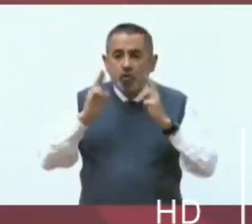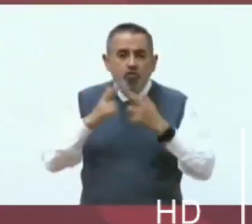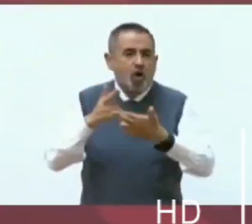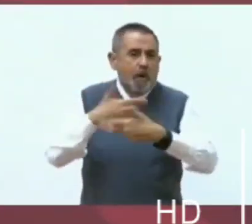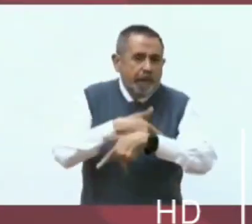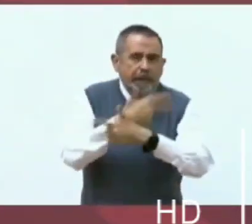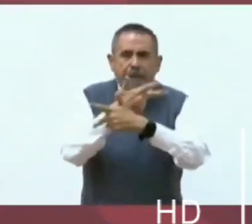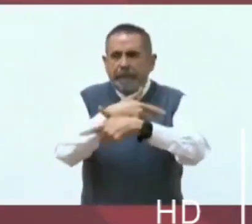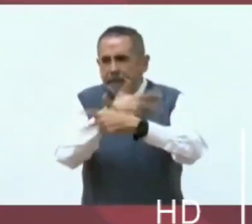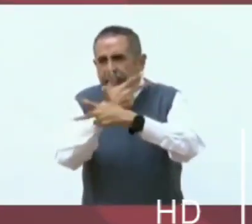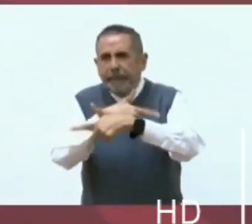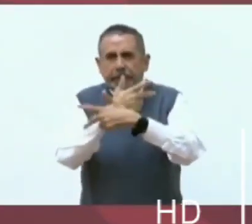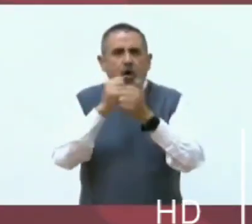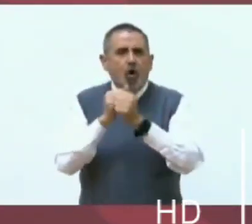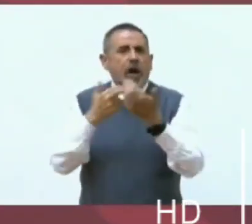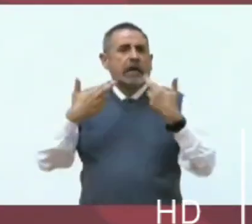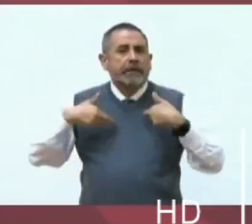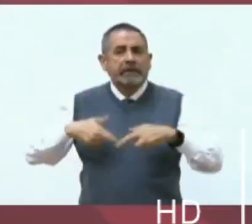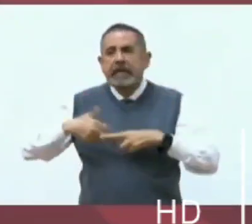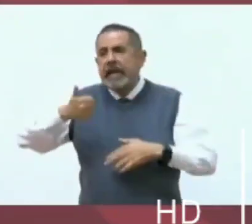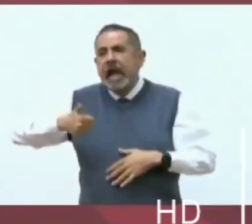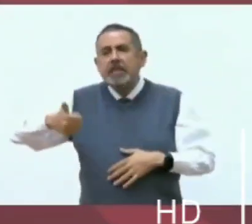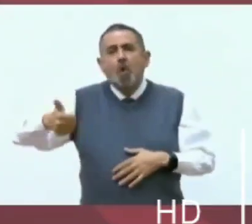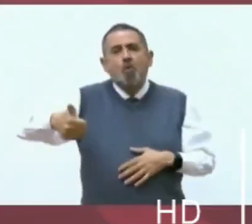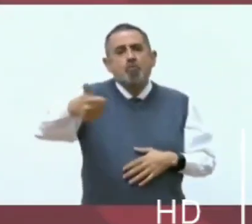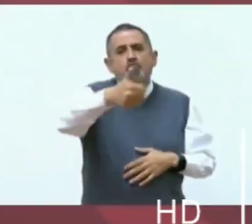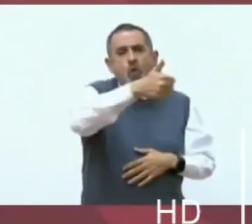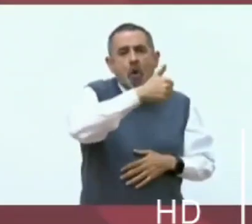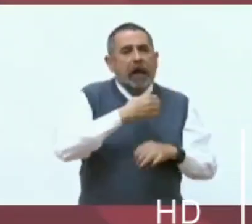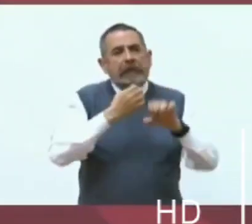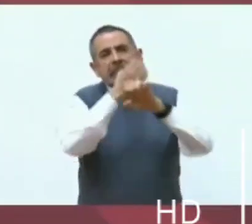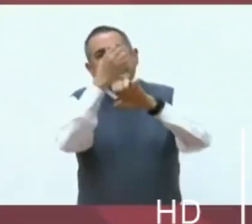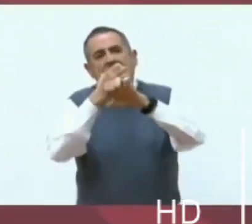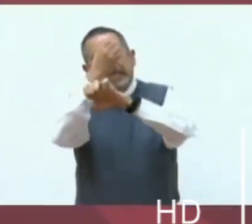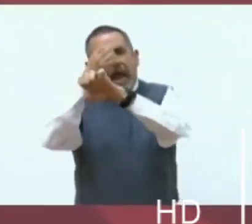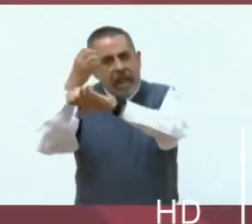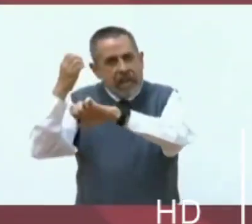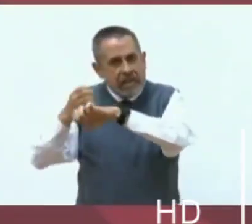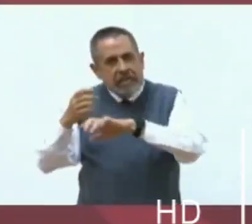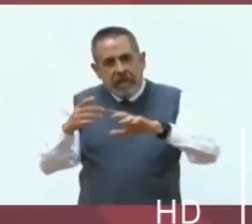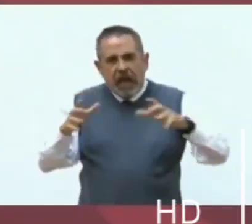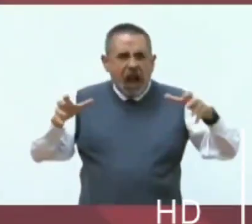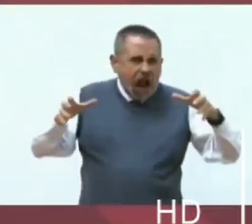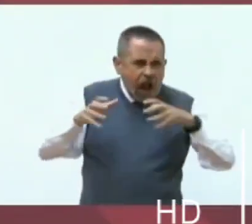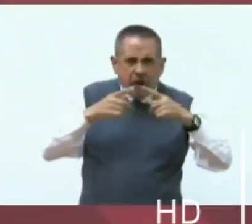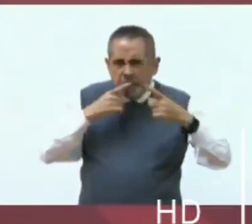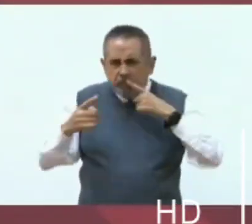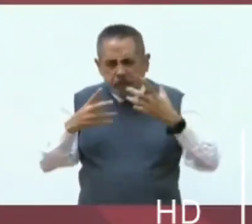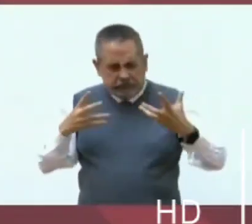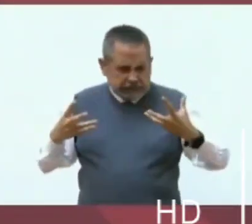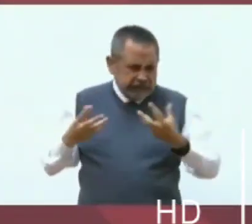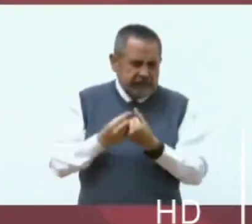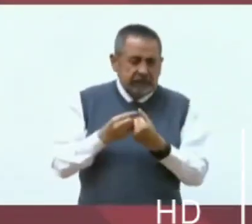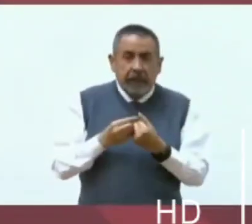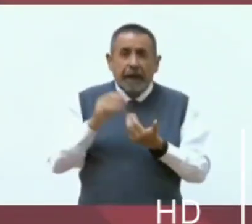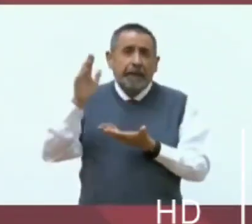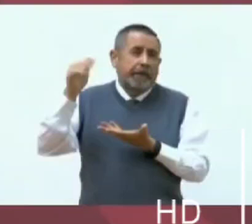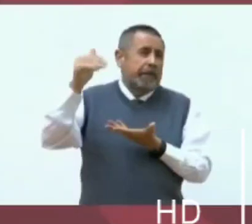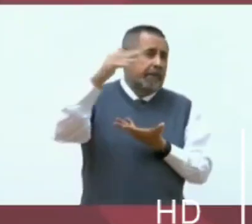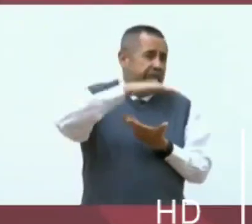virtuales con representantes de los archivos estatales y hemos logrado